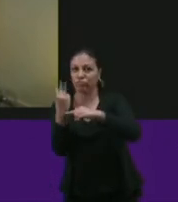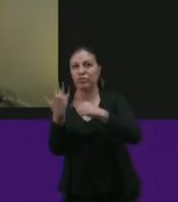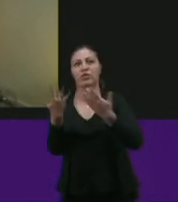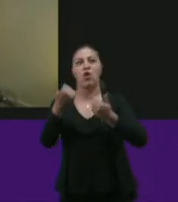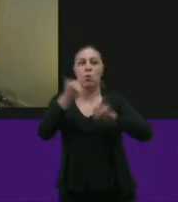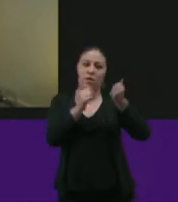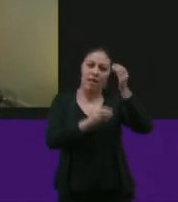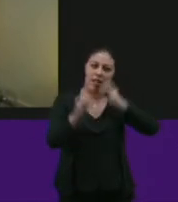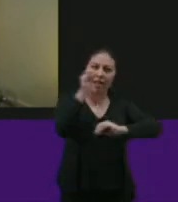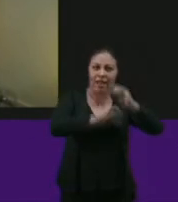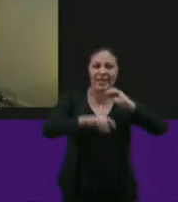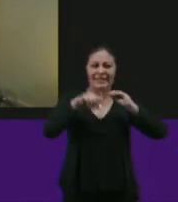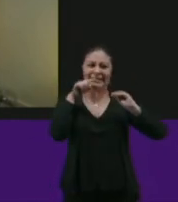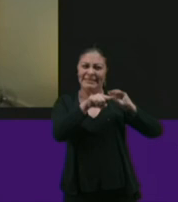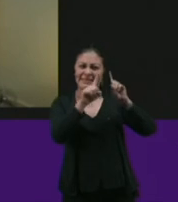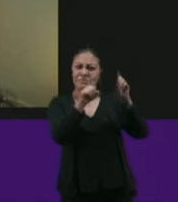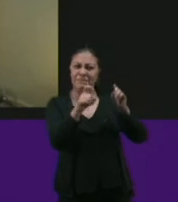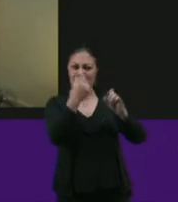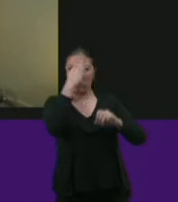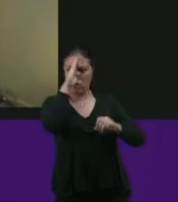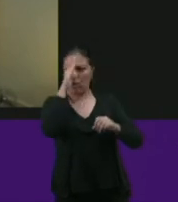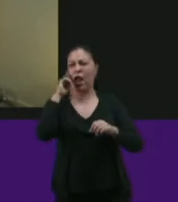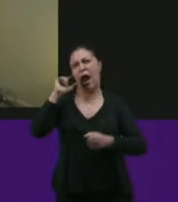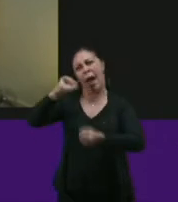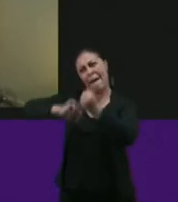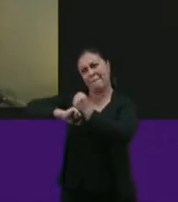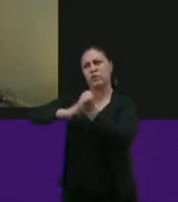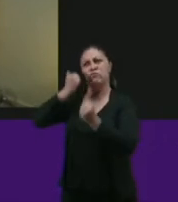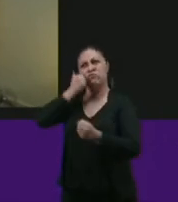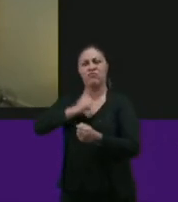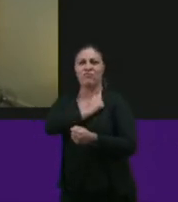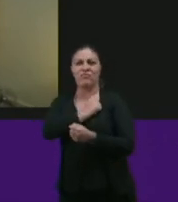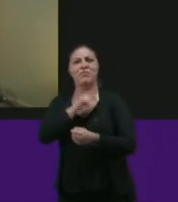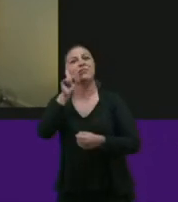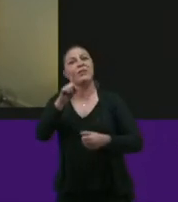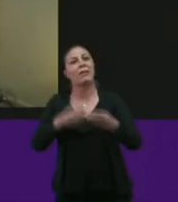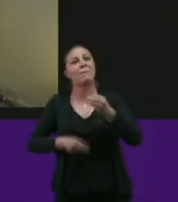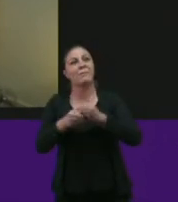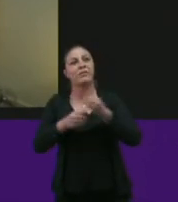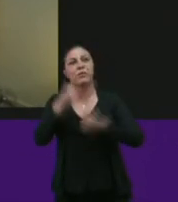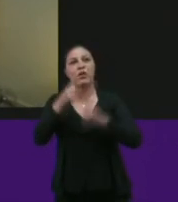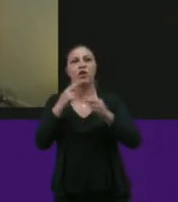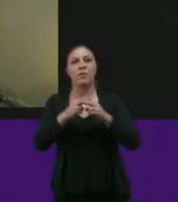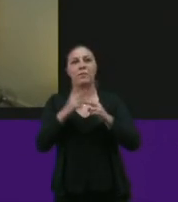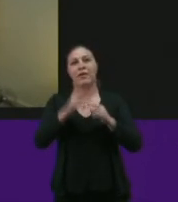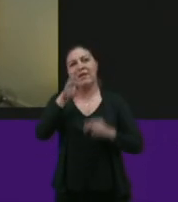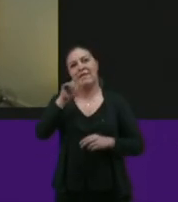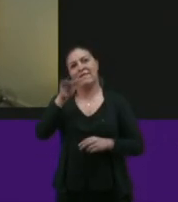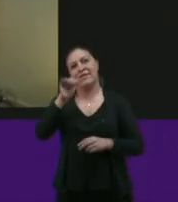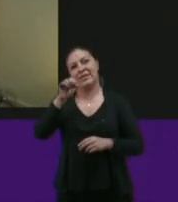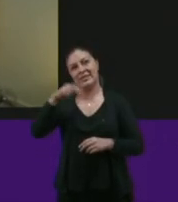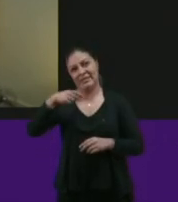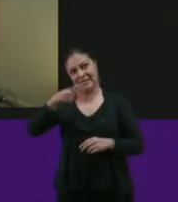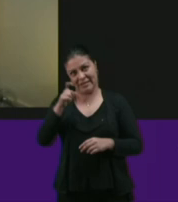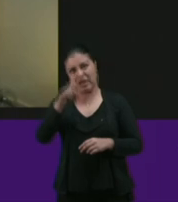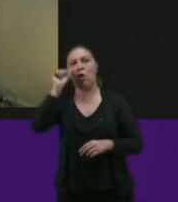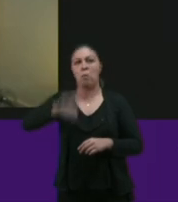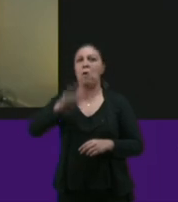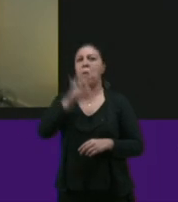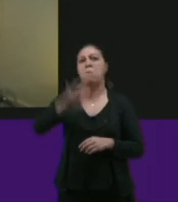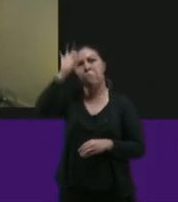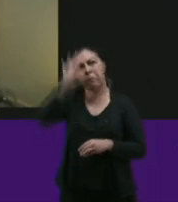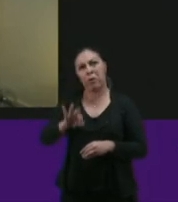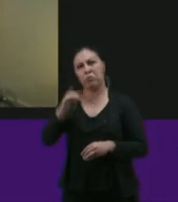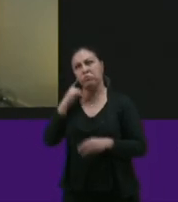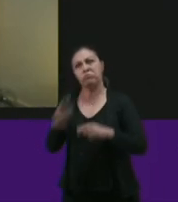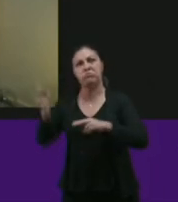necesitas apoyo, e inclusive hablando del tema de vesting también, que ahora hablaba Ila, les puedes dar un porcentaje de vesting. Entonces, montar